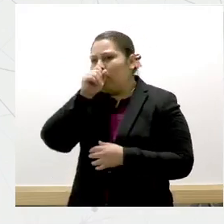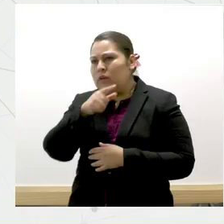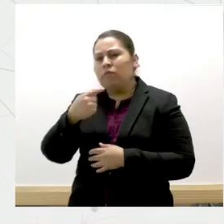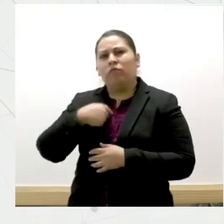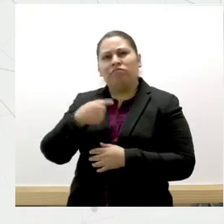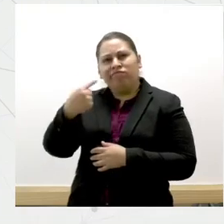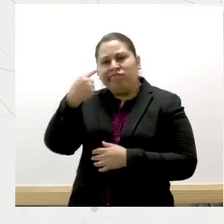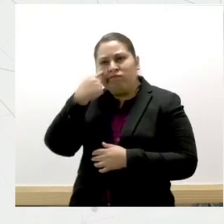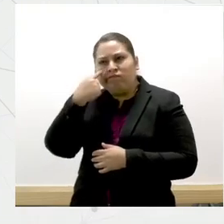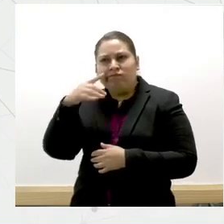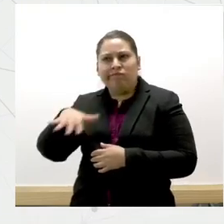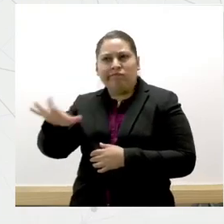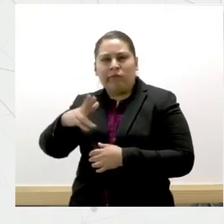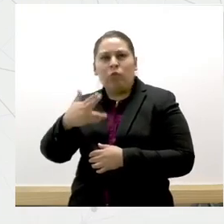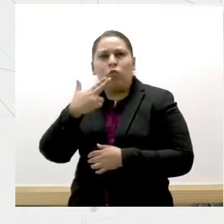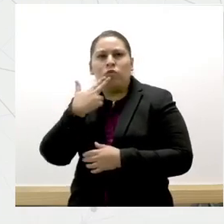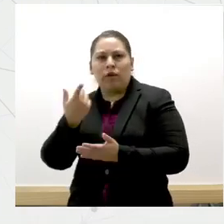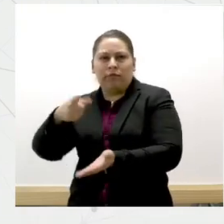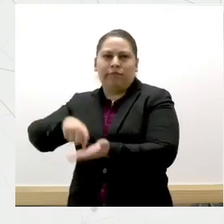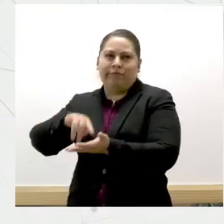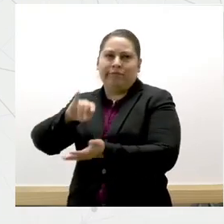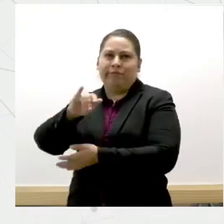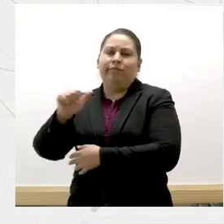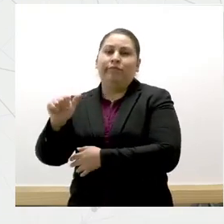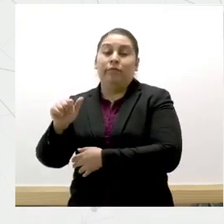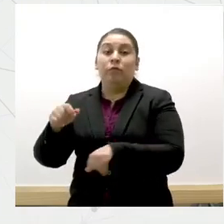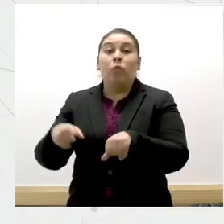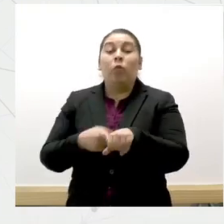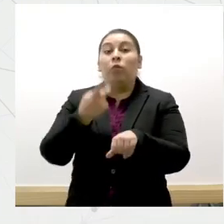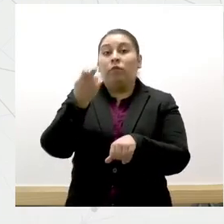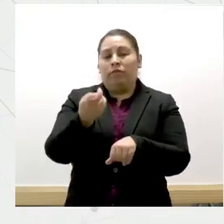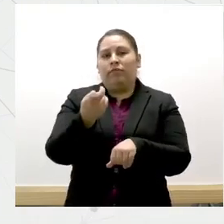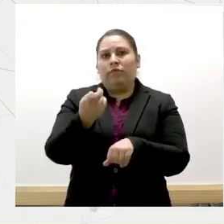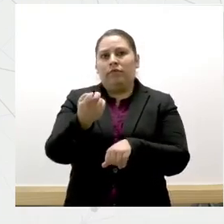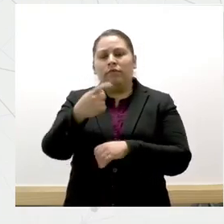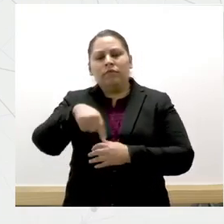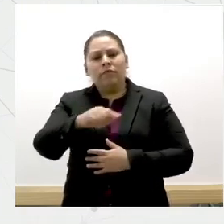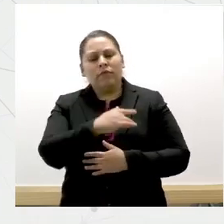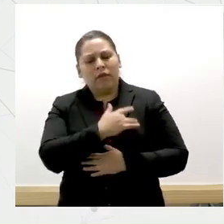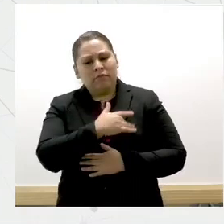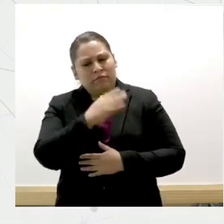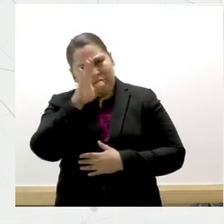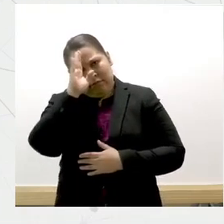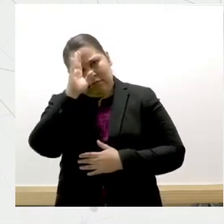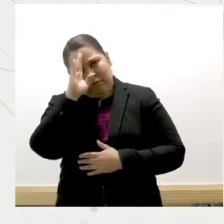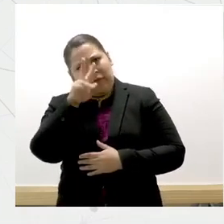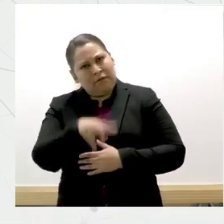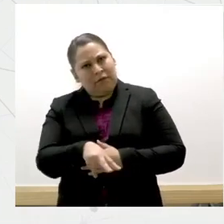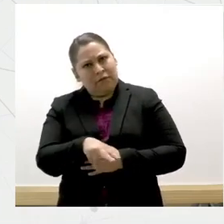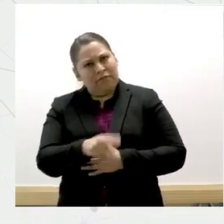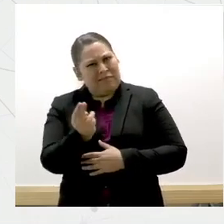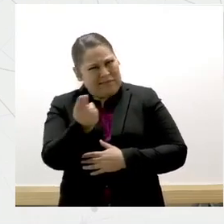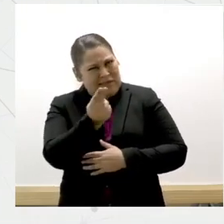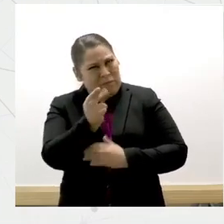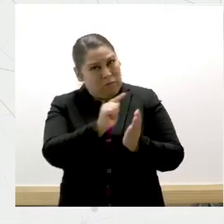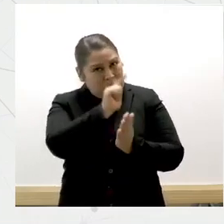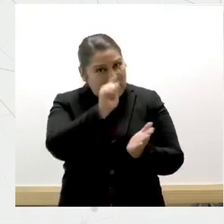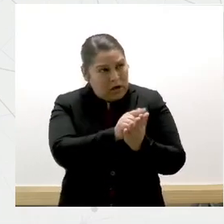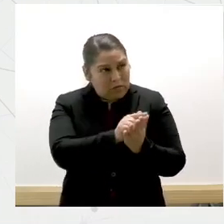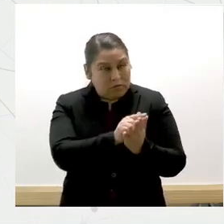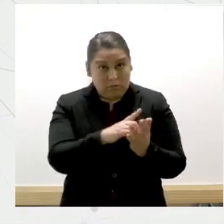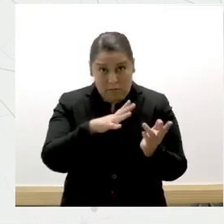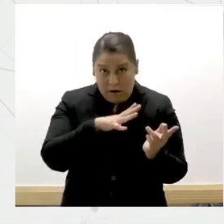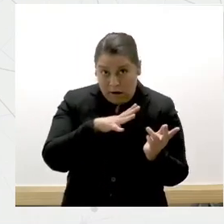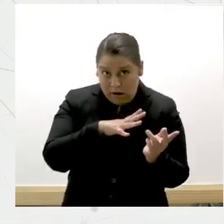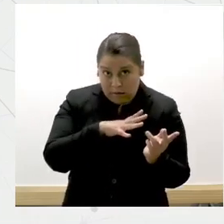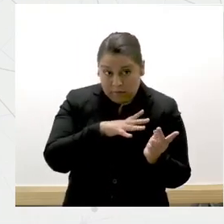de sus usos dentro de la misma, ¿no? Por lo tanto, tenemos que pensar, en primer lugar, es eso. Necesitamos una norma, la tenemos. Quizás